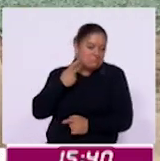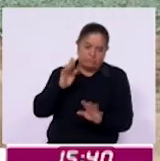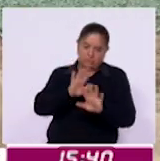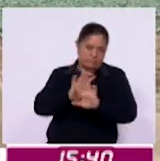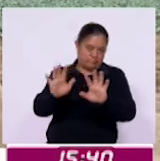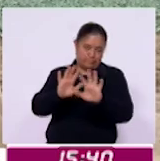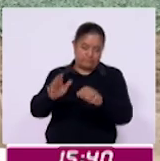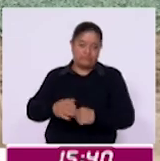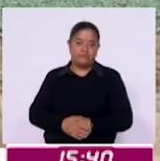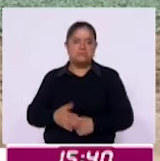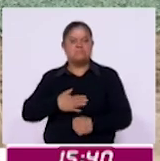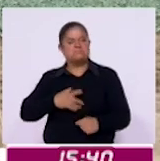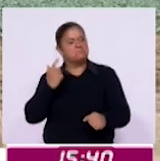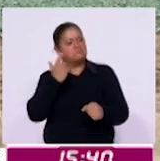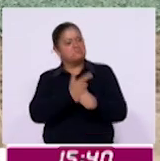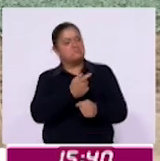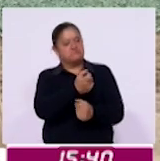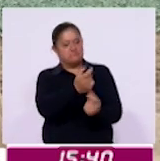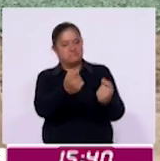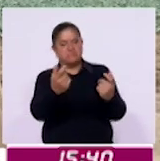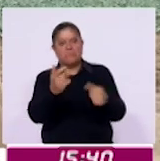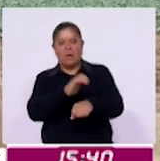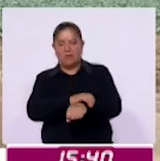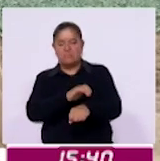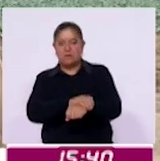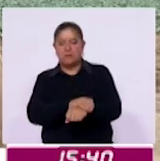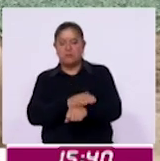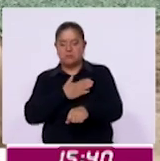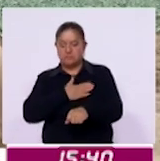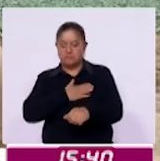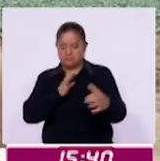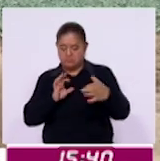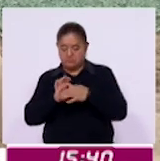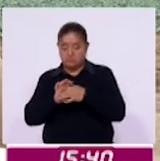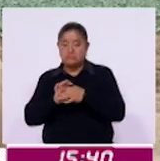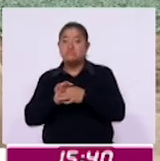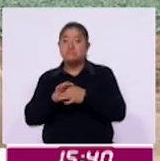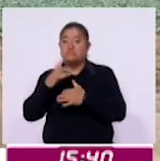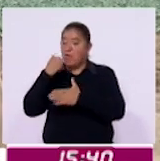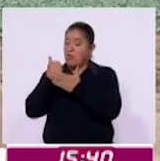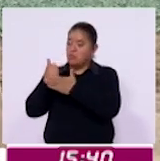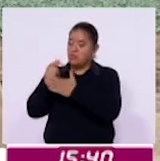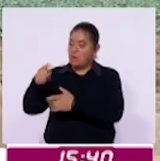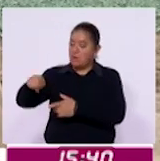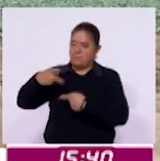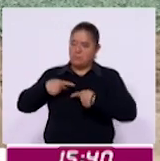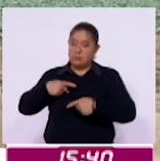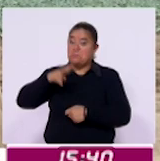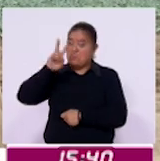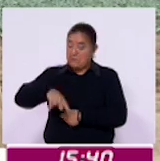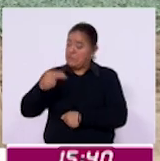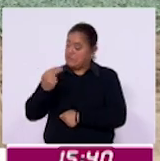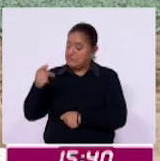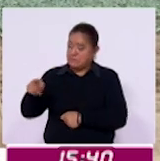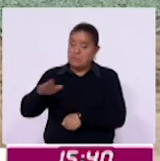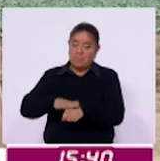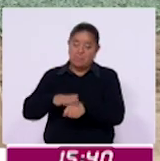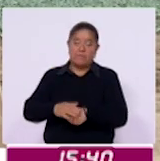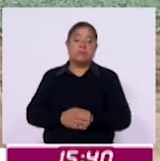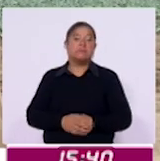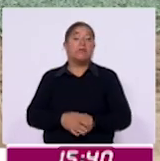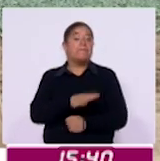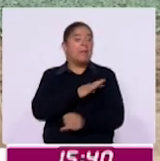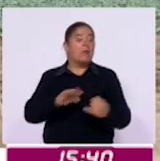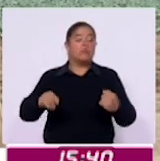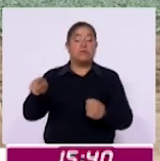descubierto aliados en el andar que nos permiten verdaderamente ayudar a los más necesitados. Al final el Banco de Alimentos, junto con